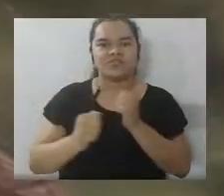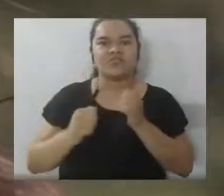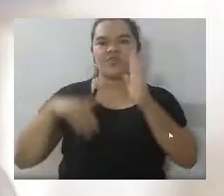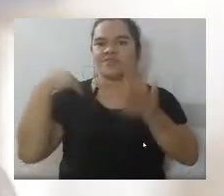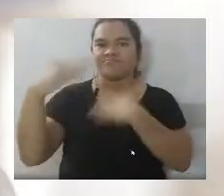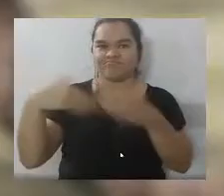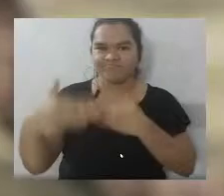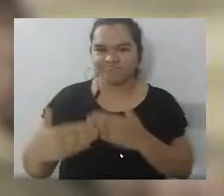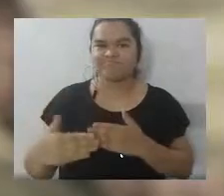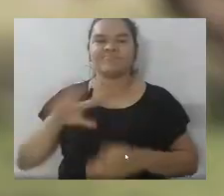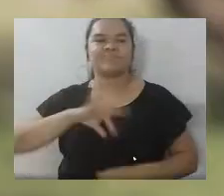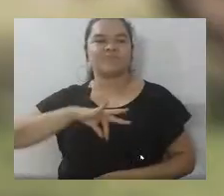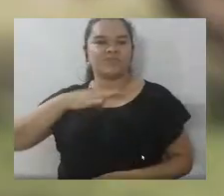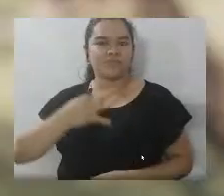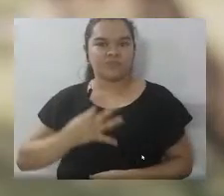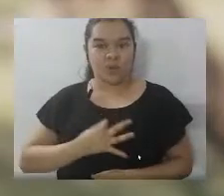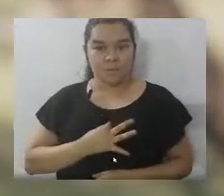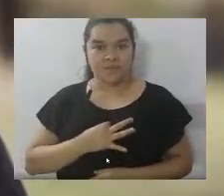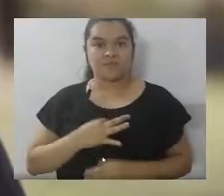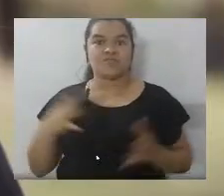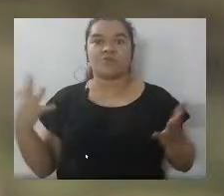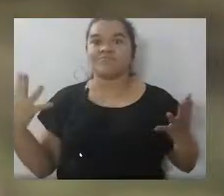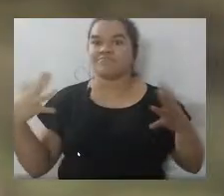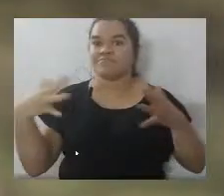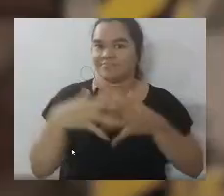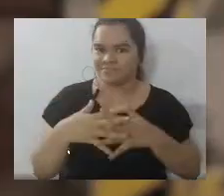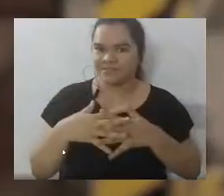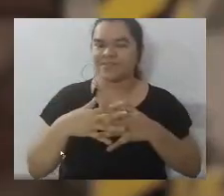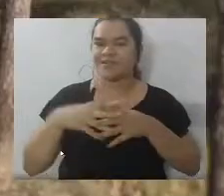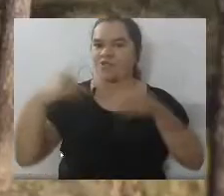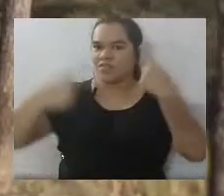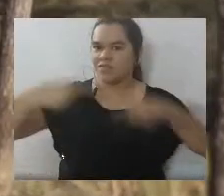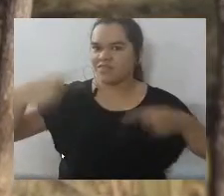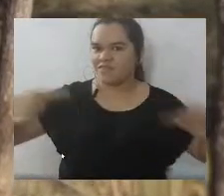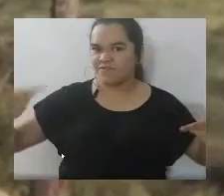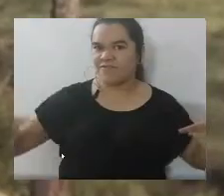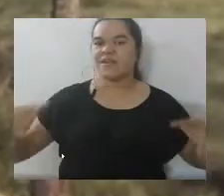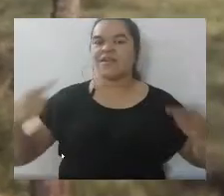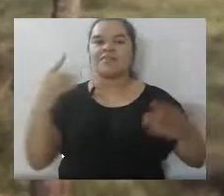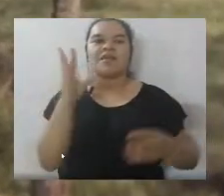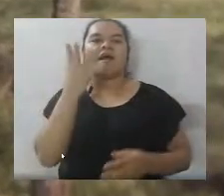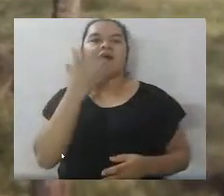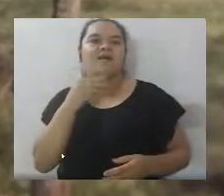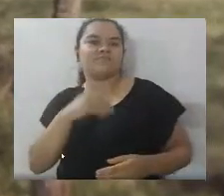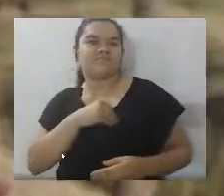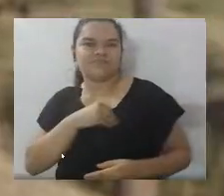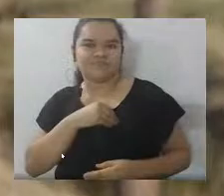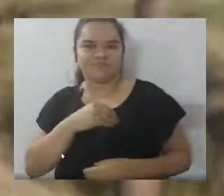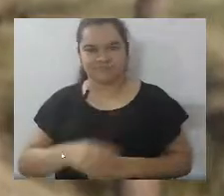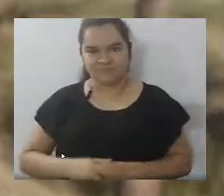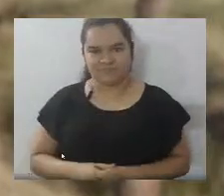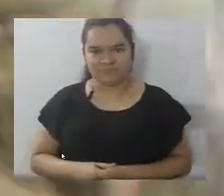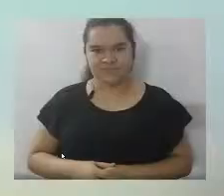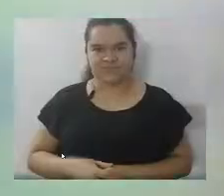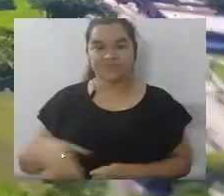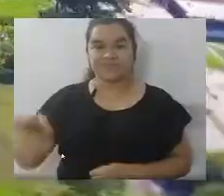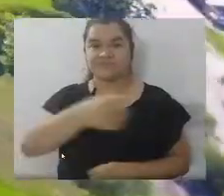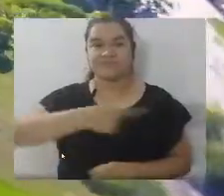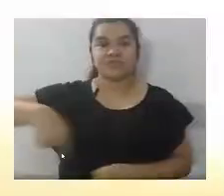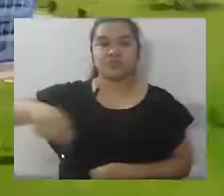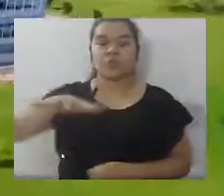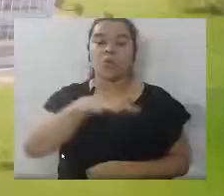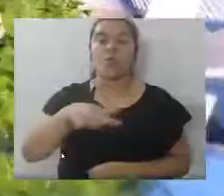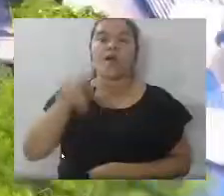integración, pluralidad y vocación. Somos el lugar para empezar a construir tu proyecto de vida.